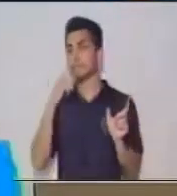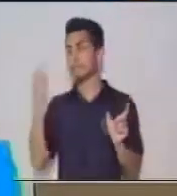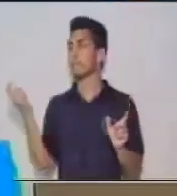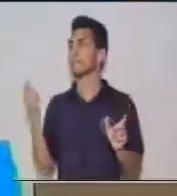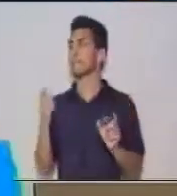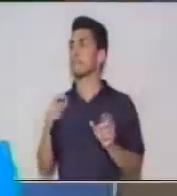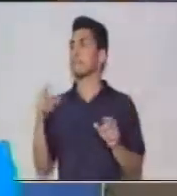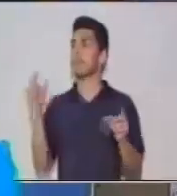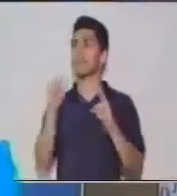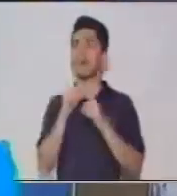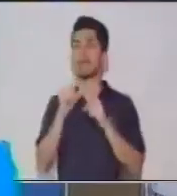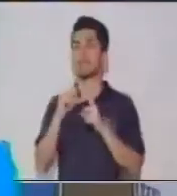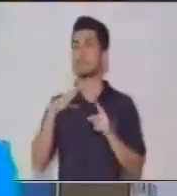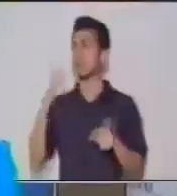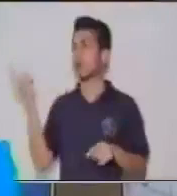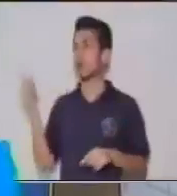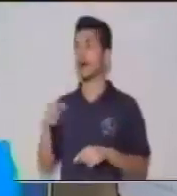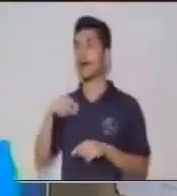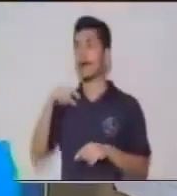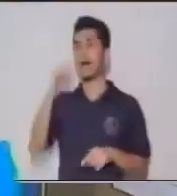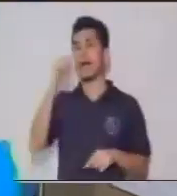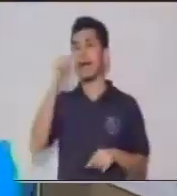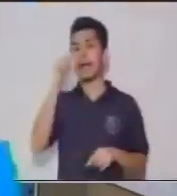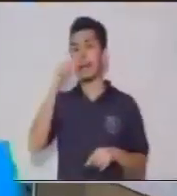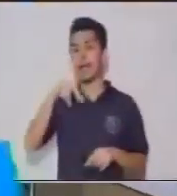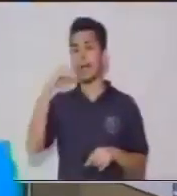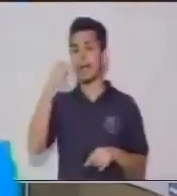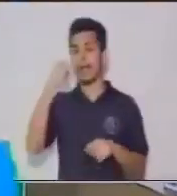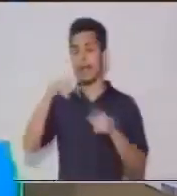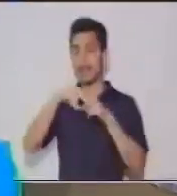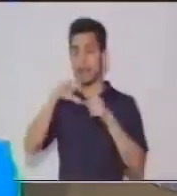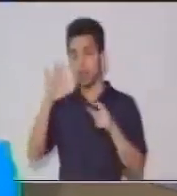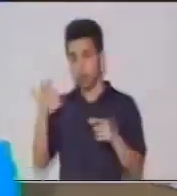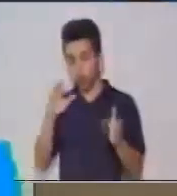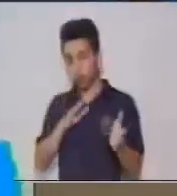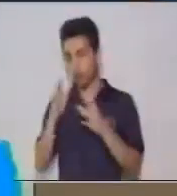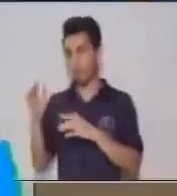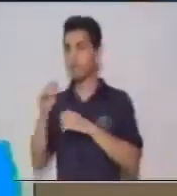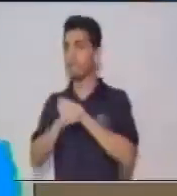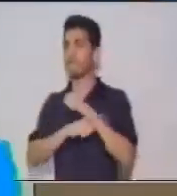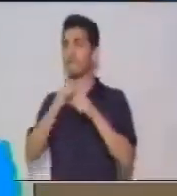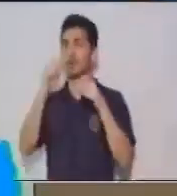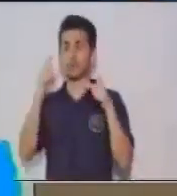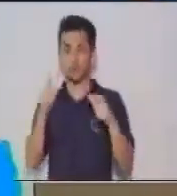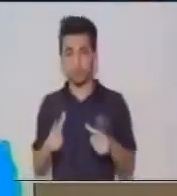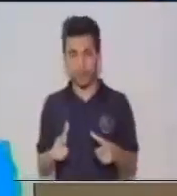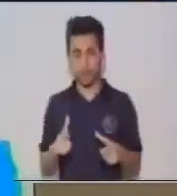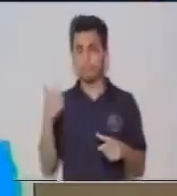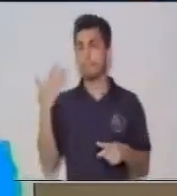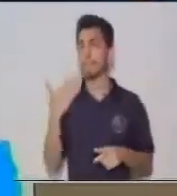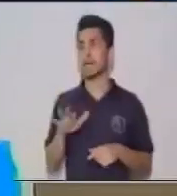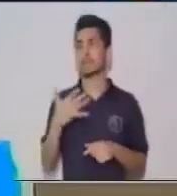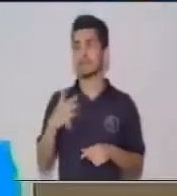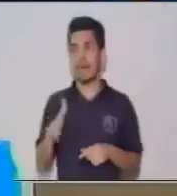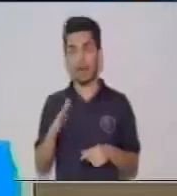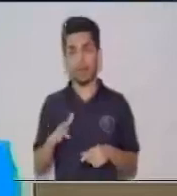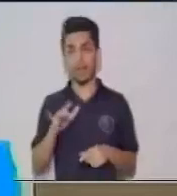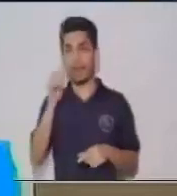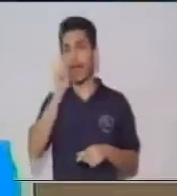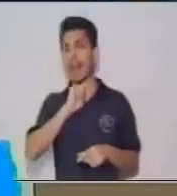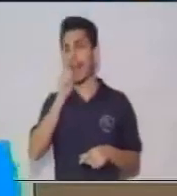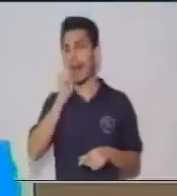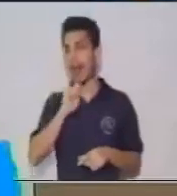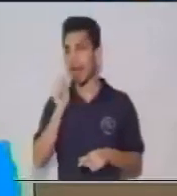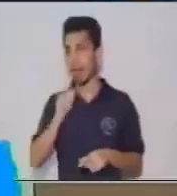niño, fruta, pescado, helado y gato. El lexema de la palabra